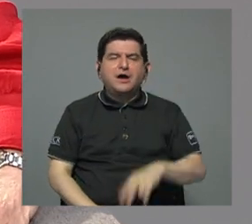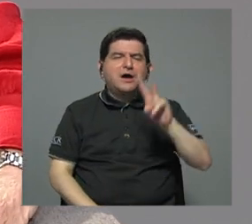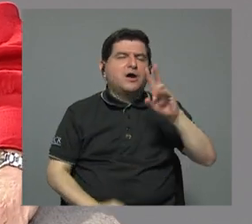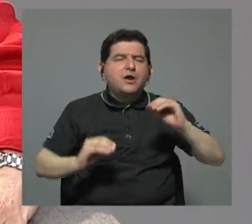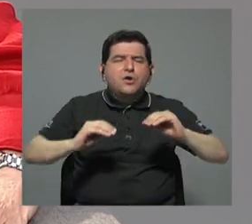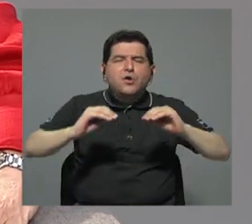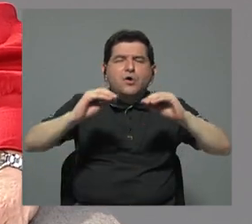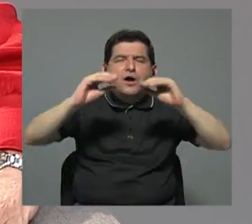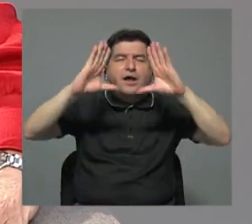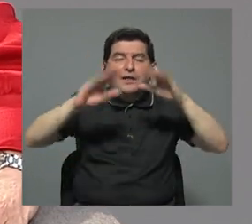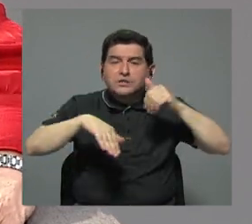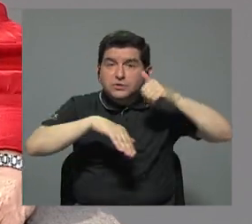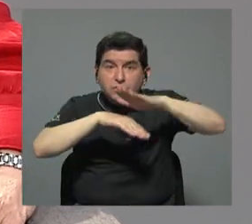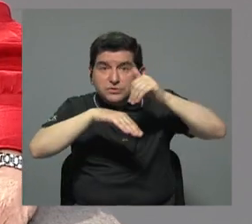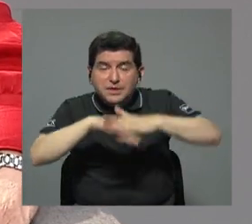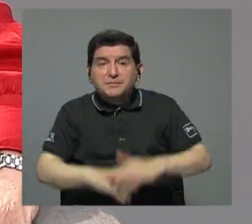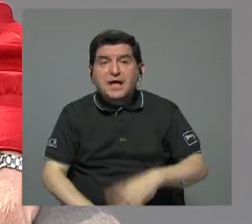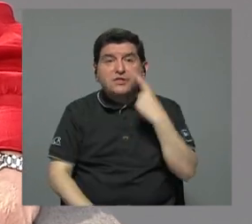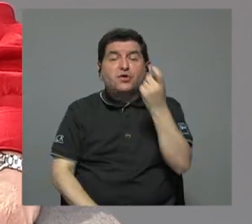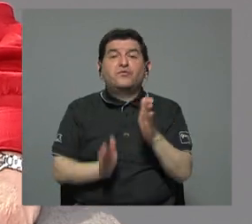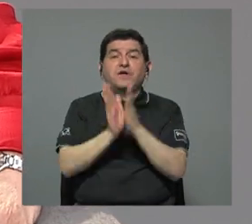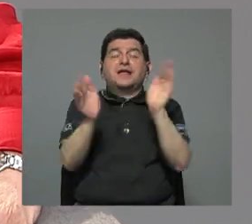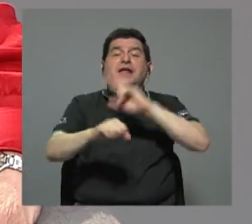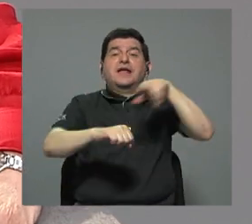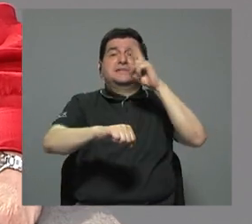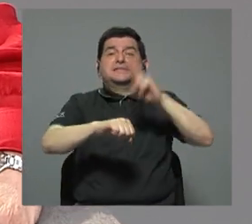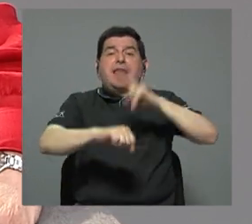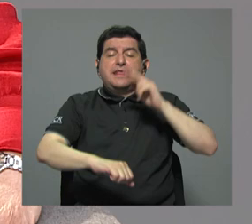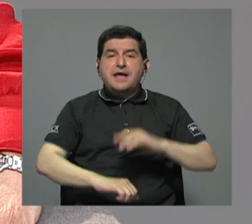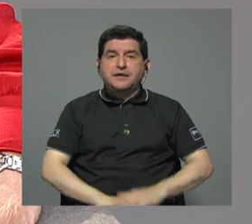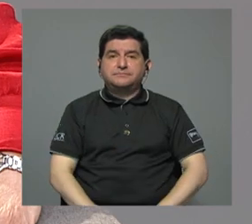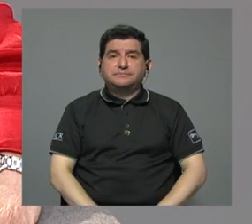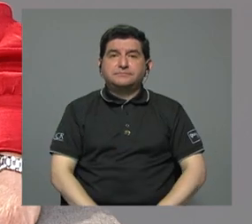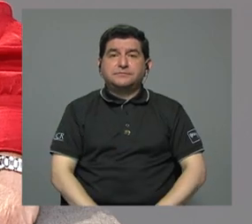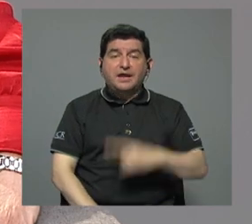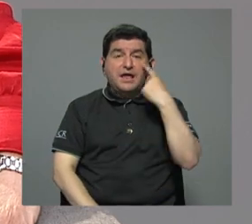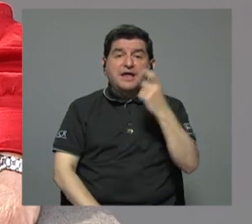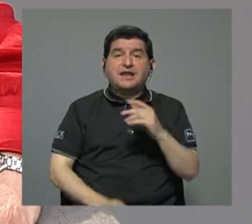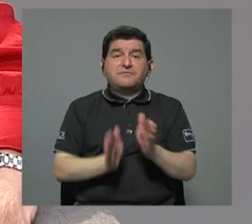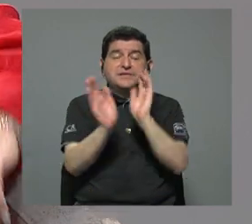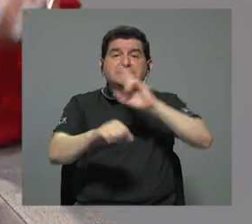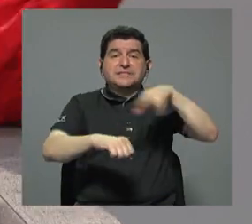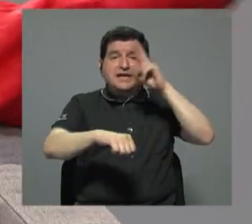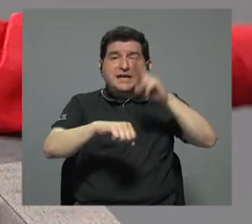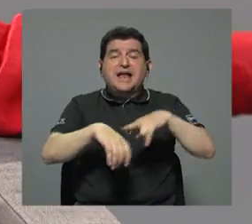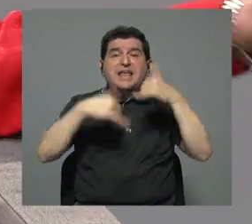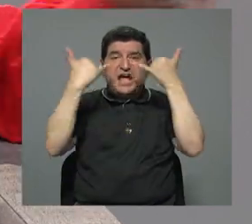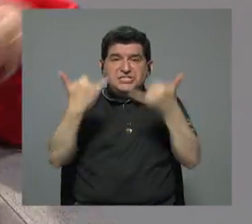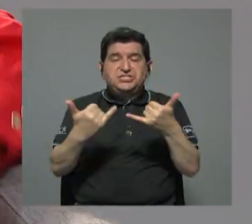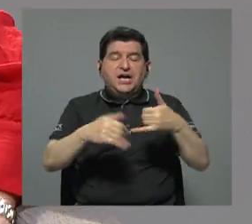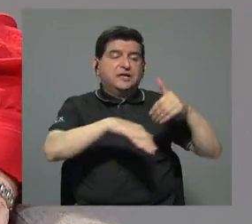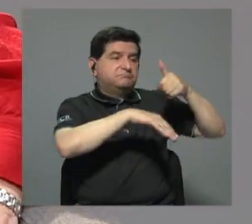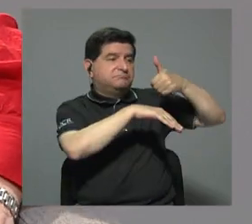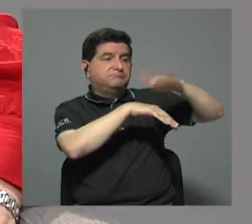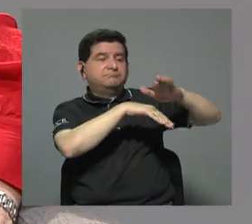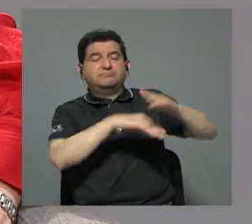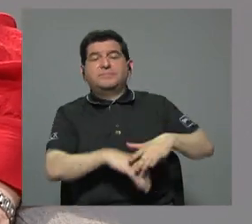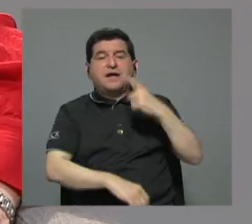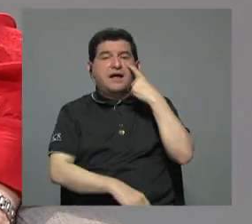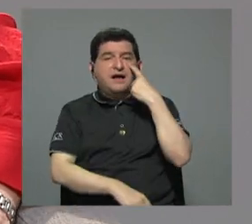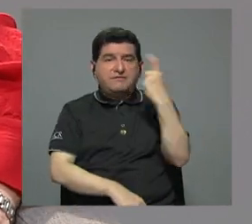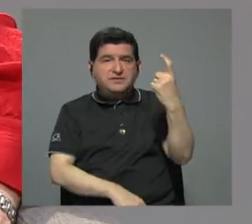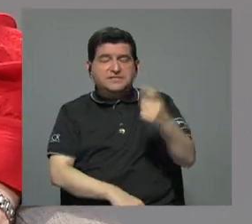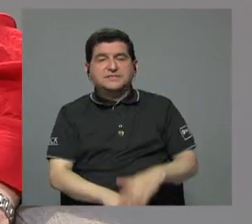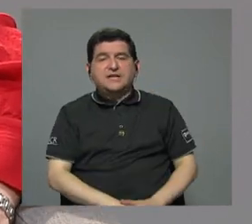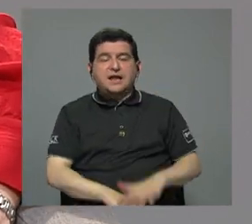de la mañana estaba mandando lo a la fiscalía general de la república y la fiscalía general de la república ya la paso a la fiscalía